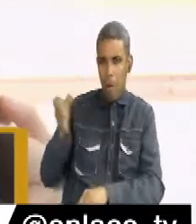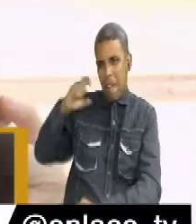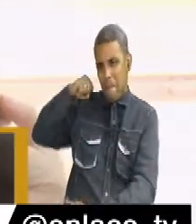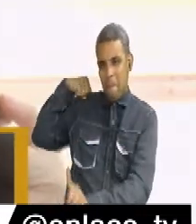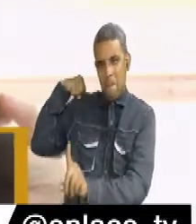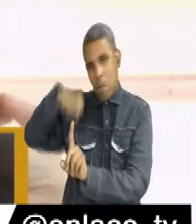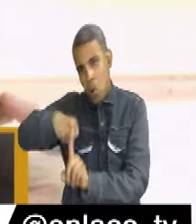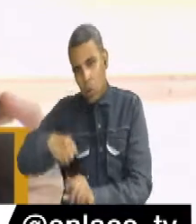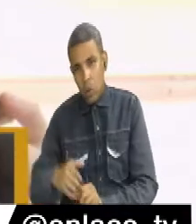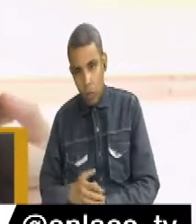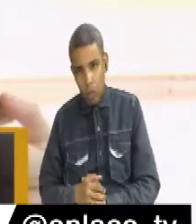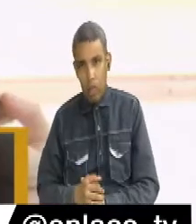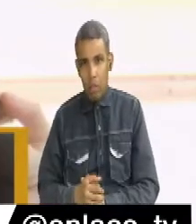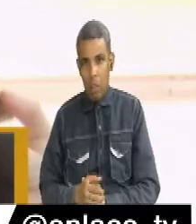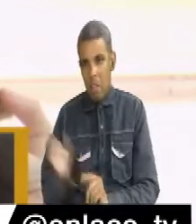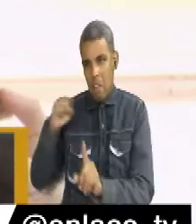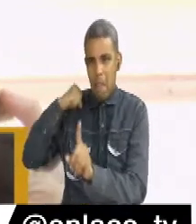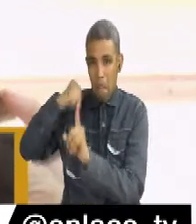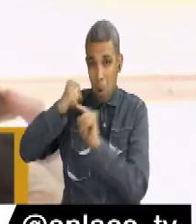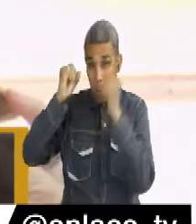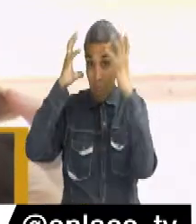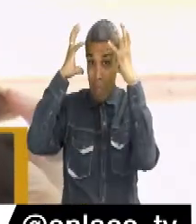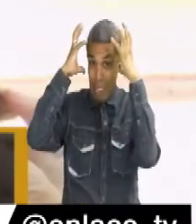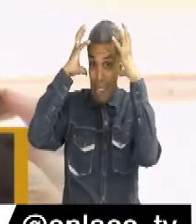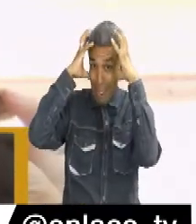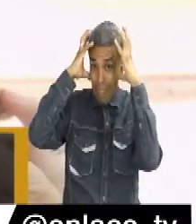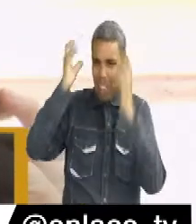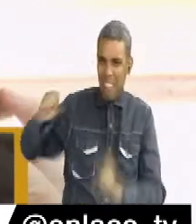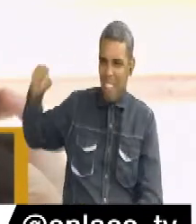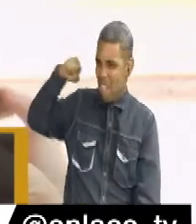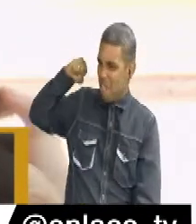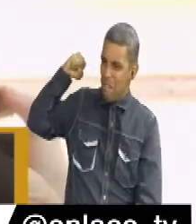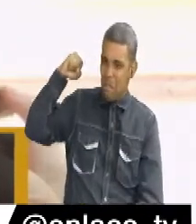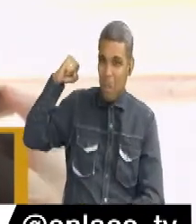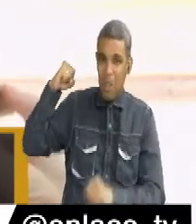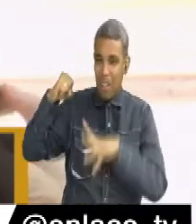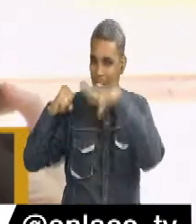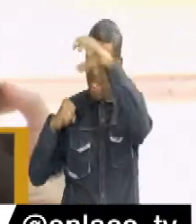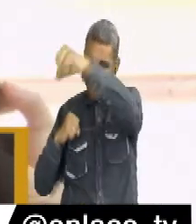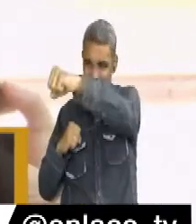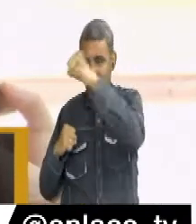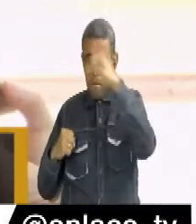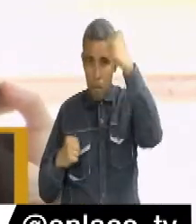básicamente a la altura de la cabeza, la cogió pues del cabello,